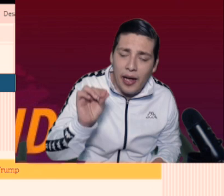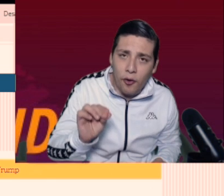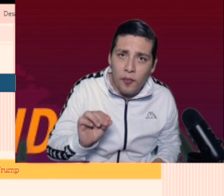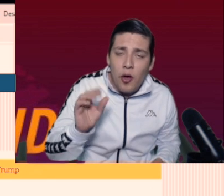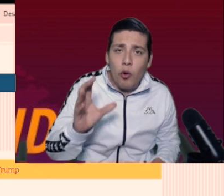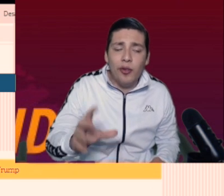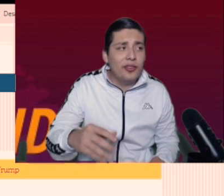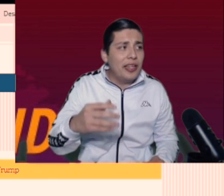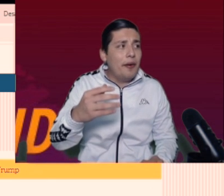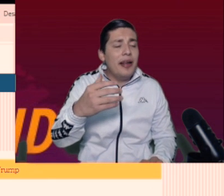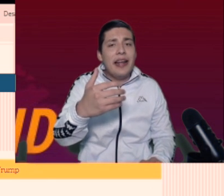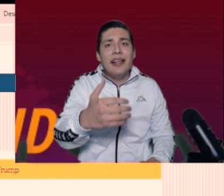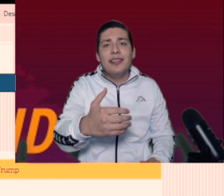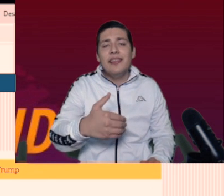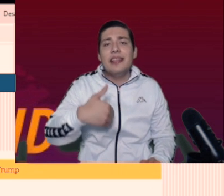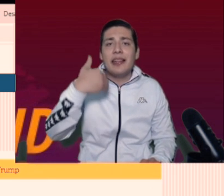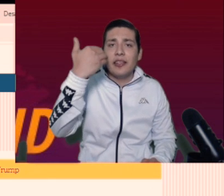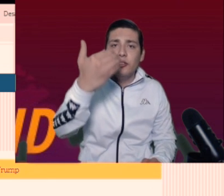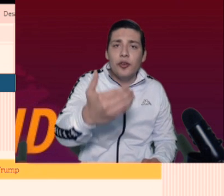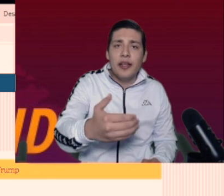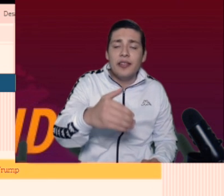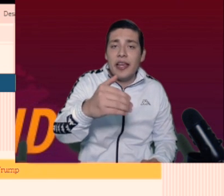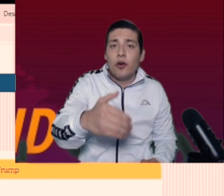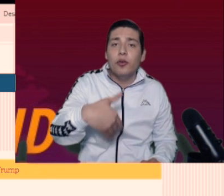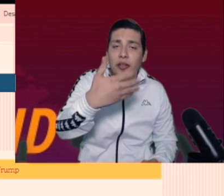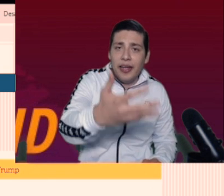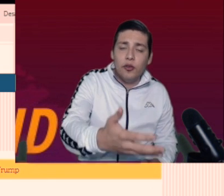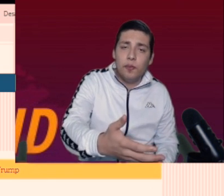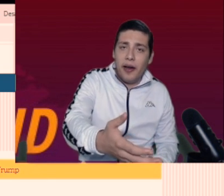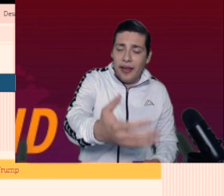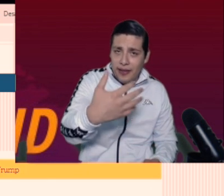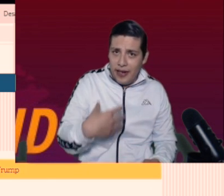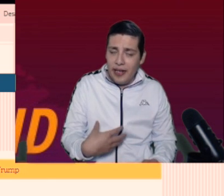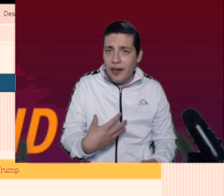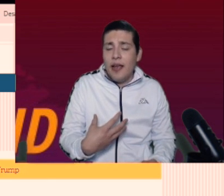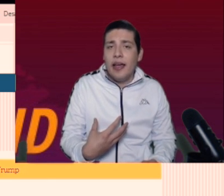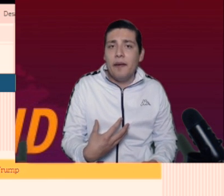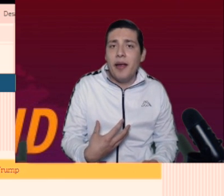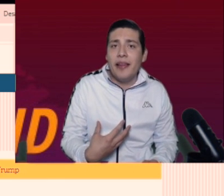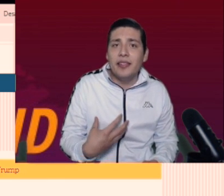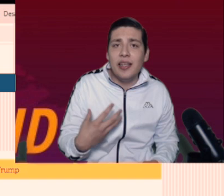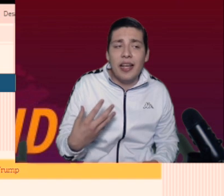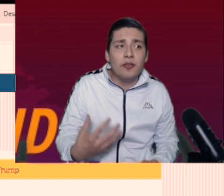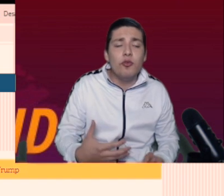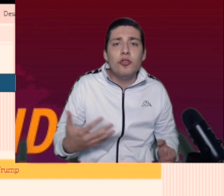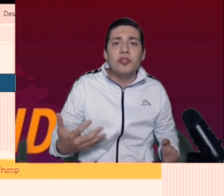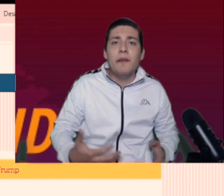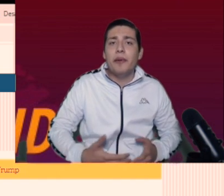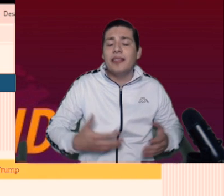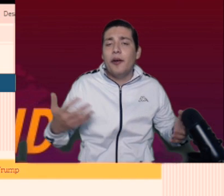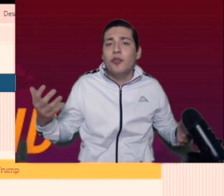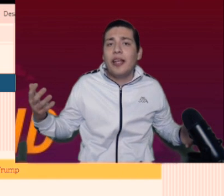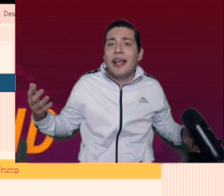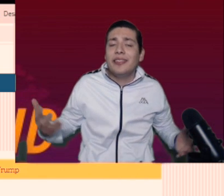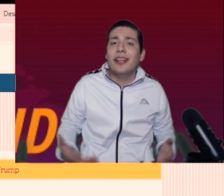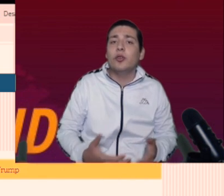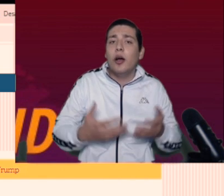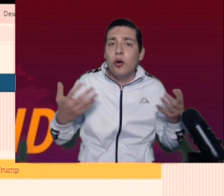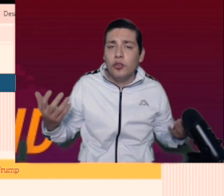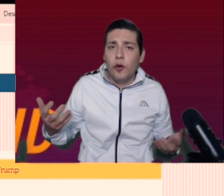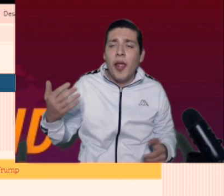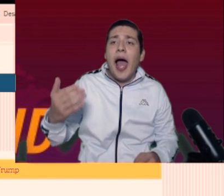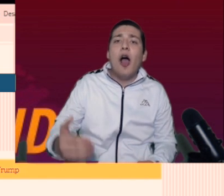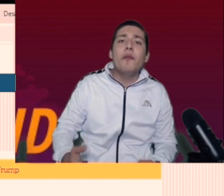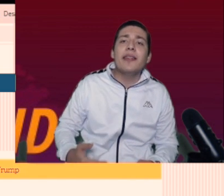muy claro. Cuando se daban estas licitaciones y contratos para adquirir medicinas, muchos empresarios hacían